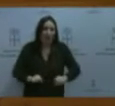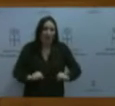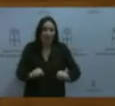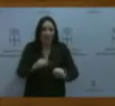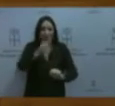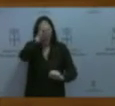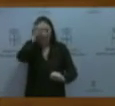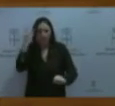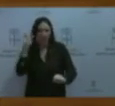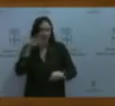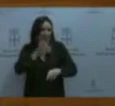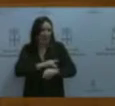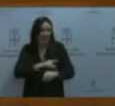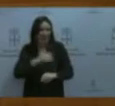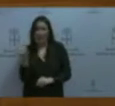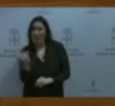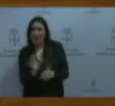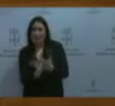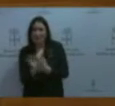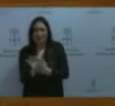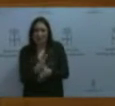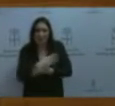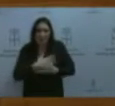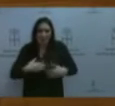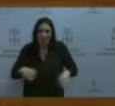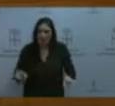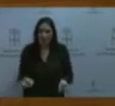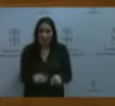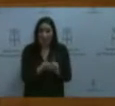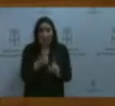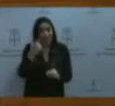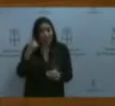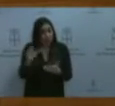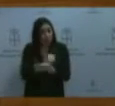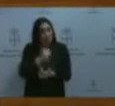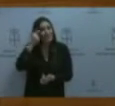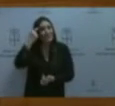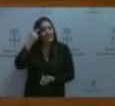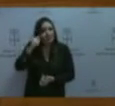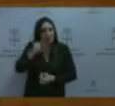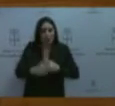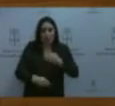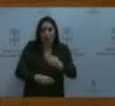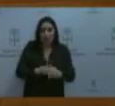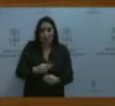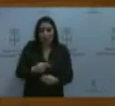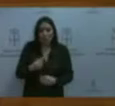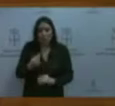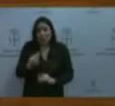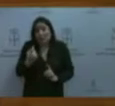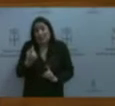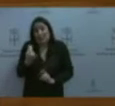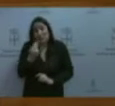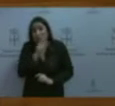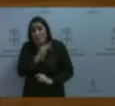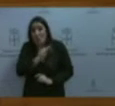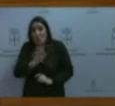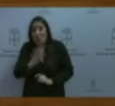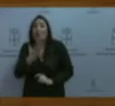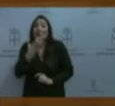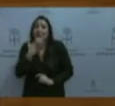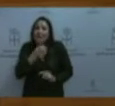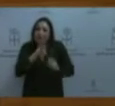médico o un jefe de servicio, sabemos que las cosas las hacemos lo mejor que podemos, pero que si las analizamos seguro que